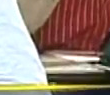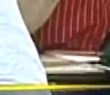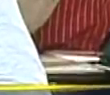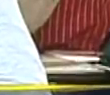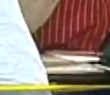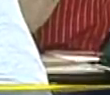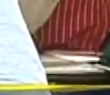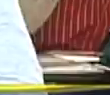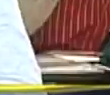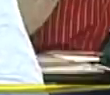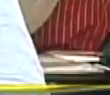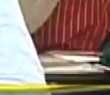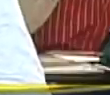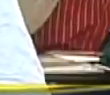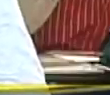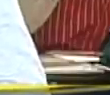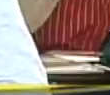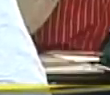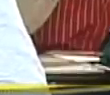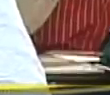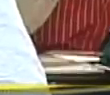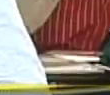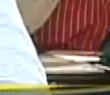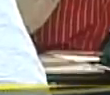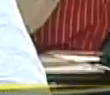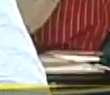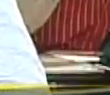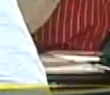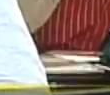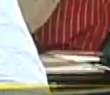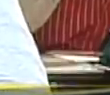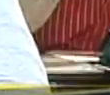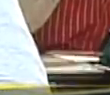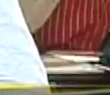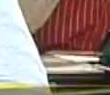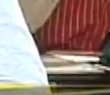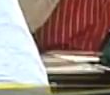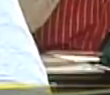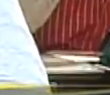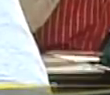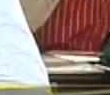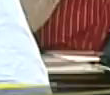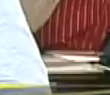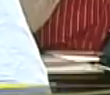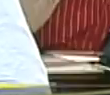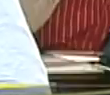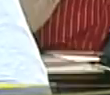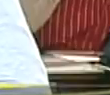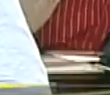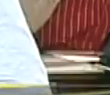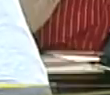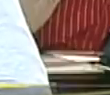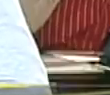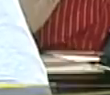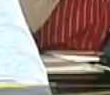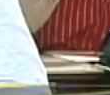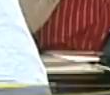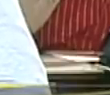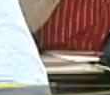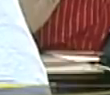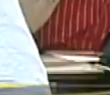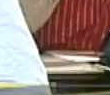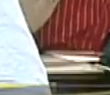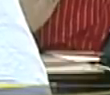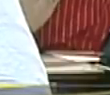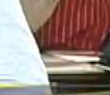Palacio de los Jardines, que dejó de tener jardines durante estos años, pero también debemos decir que ya nuestro comandante Chávez, su busto, su